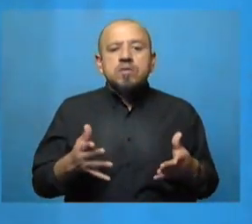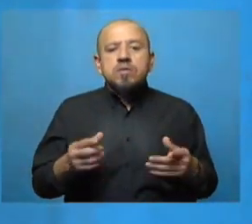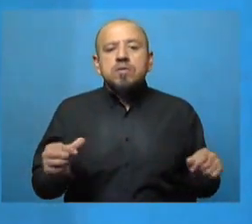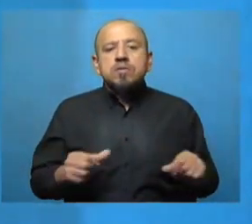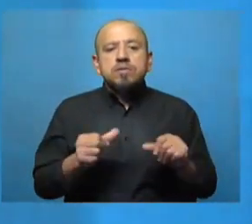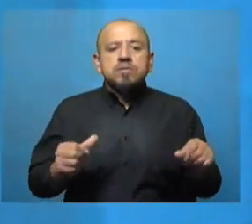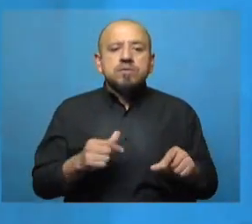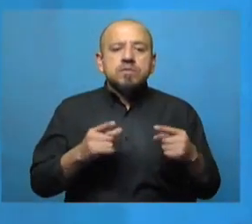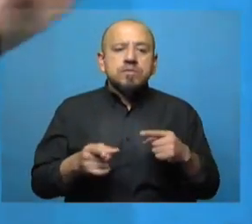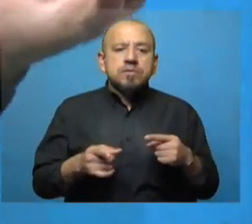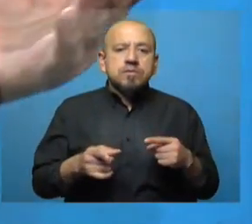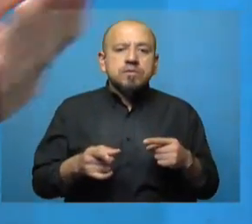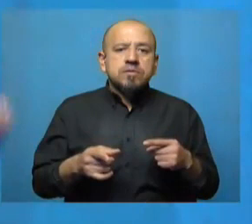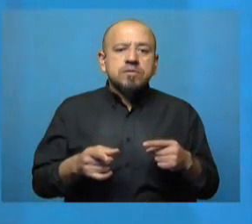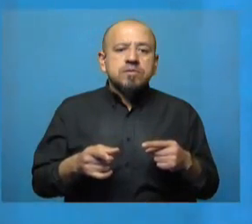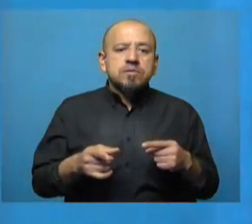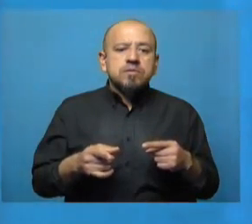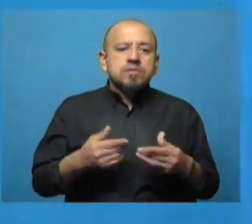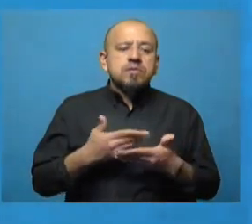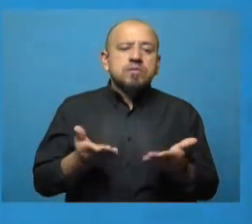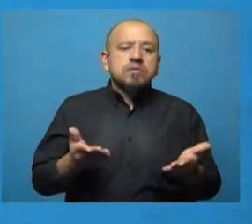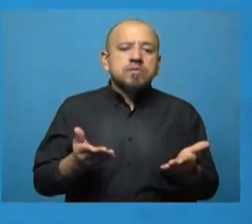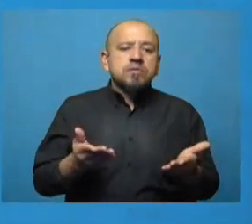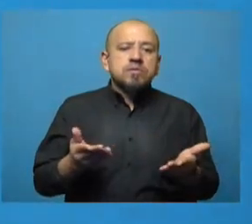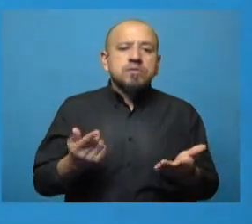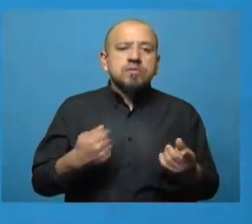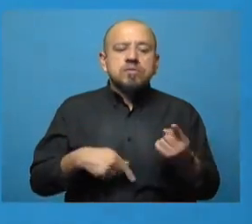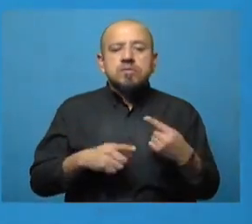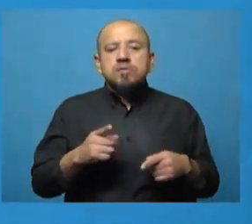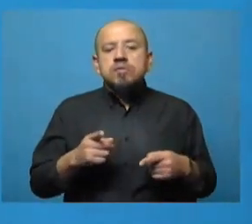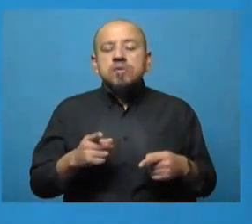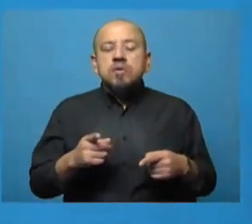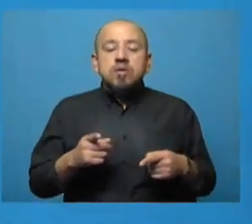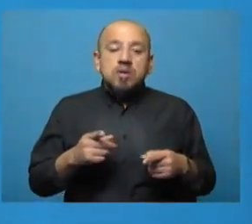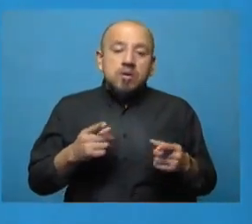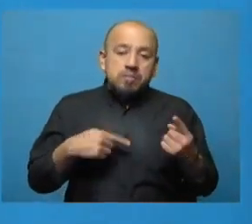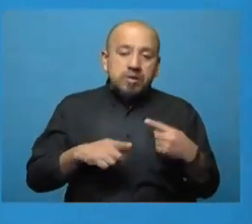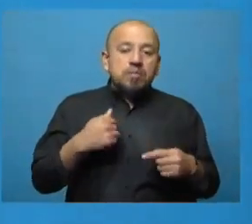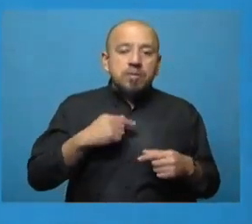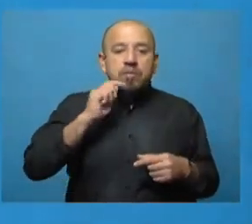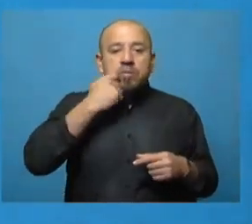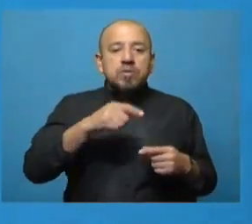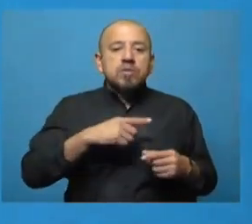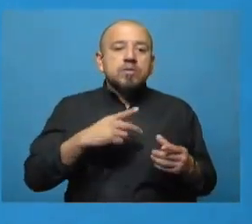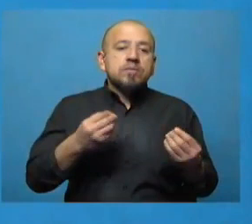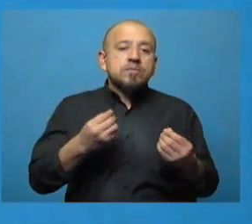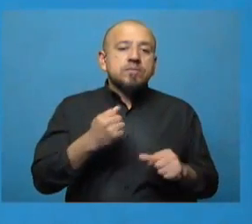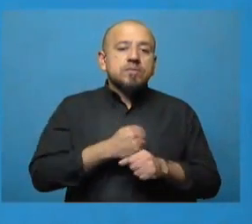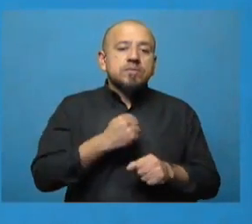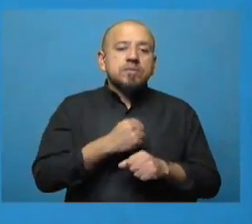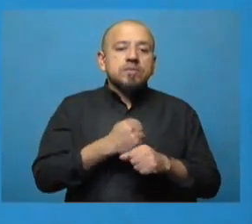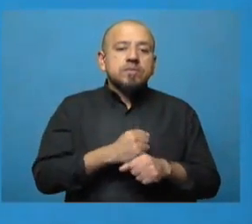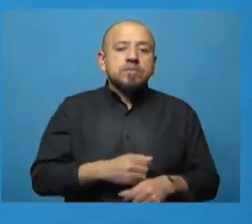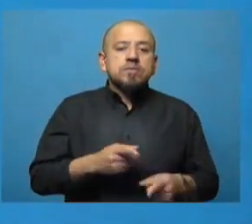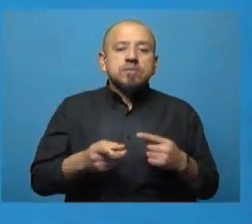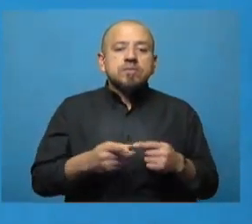podría ser eso tener un cumpleaños eso pero me gusta mucho trabajar en equipo entonces demoré